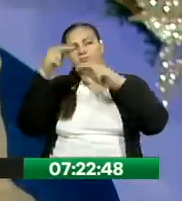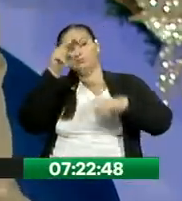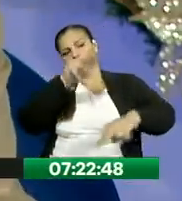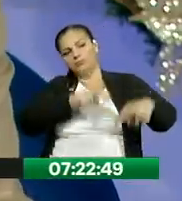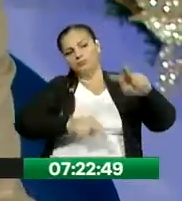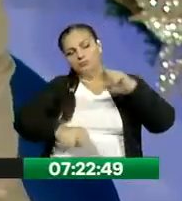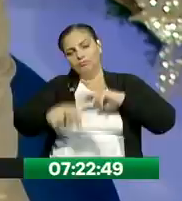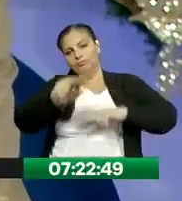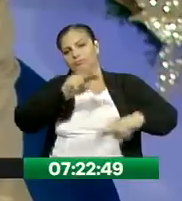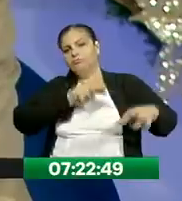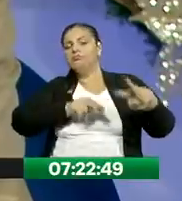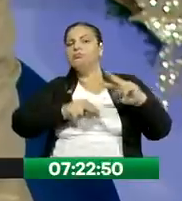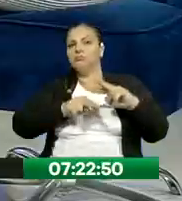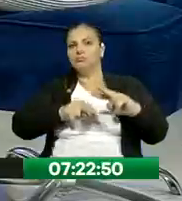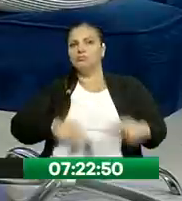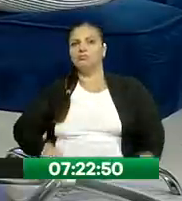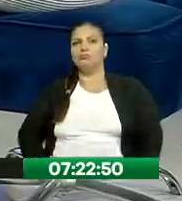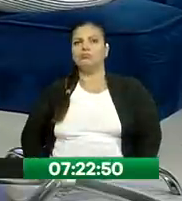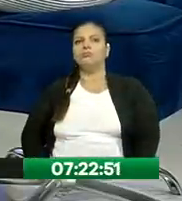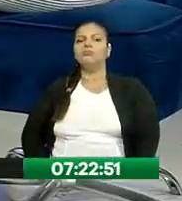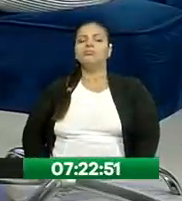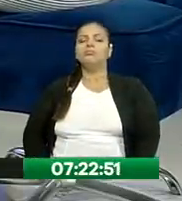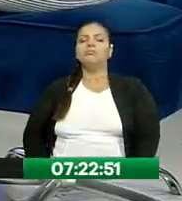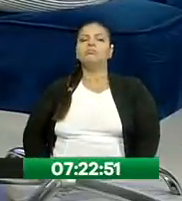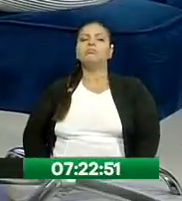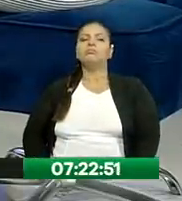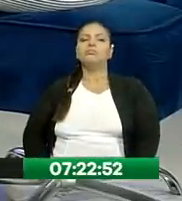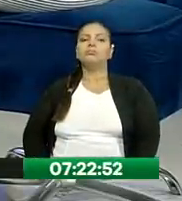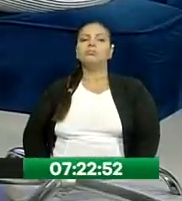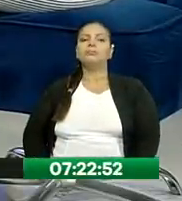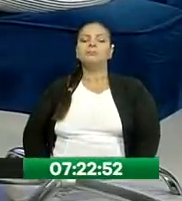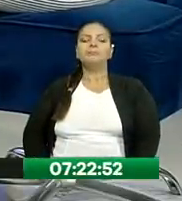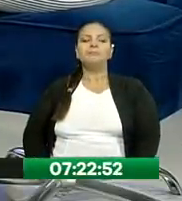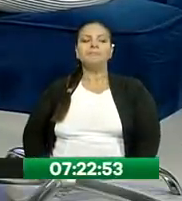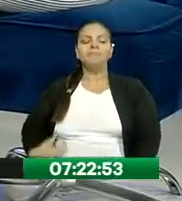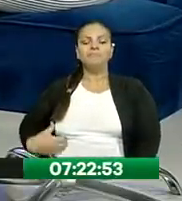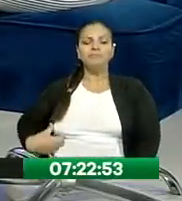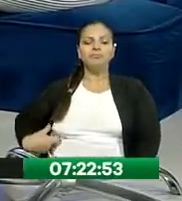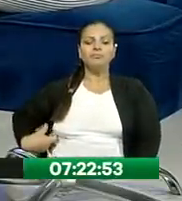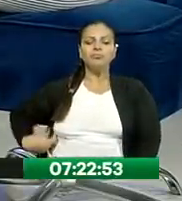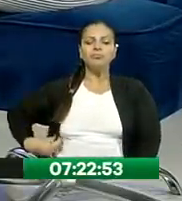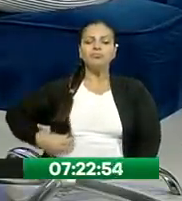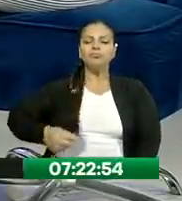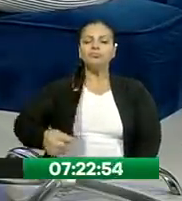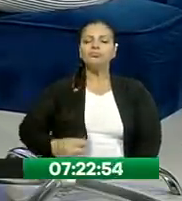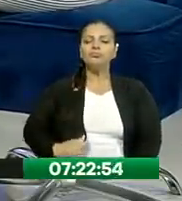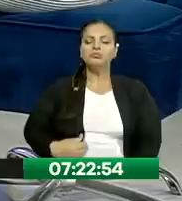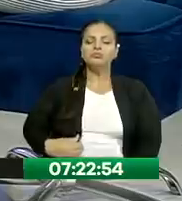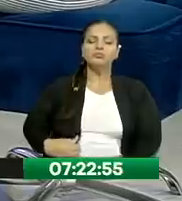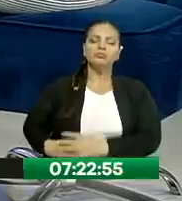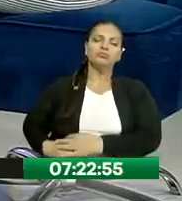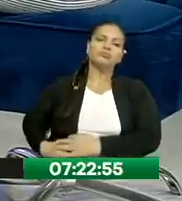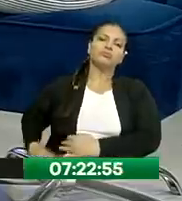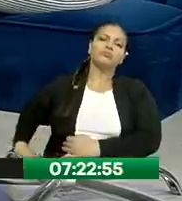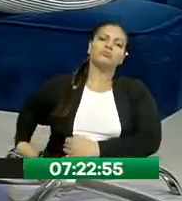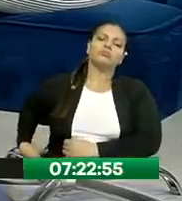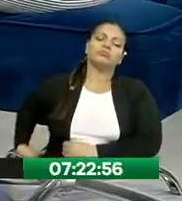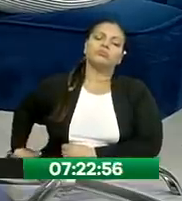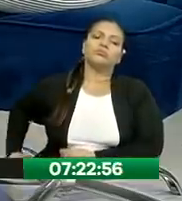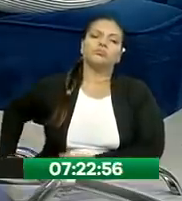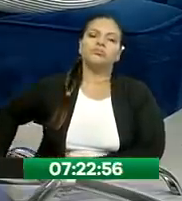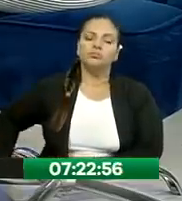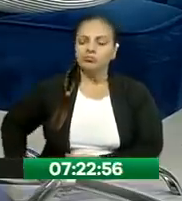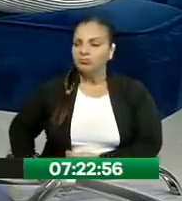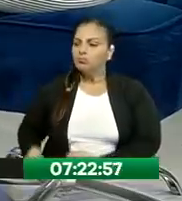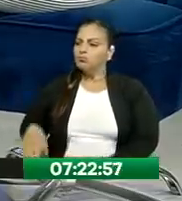ausencia temporal. Ahora, en retrospectiva, un poco analizando aquello que nos ha antecedido a este